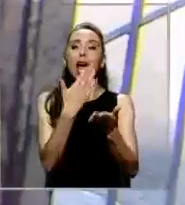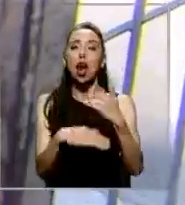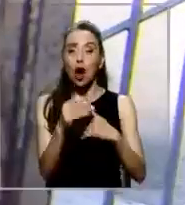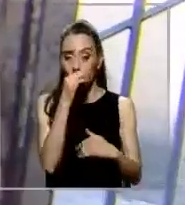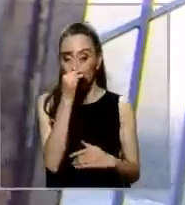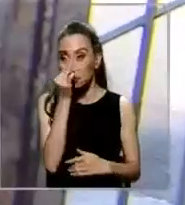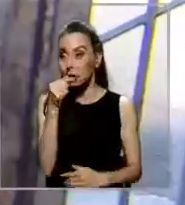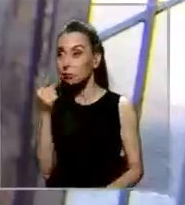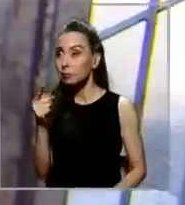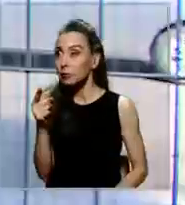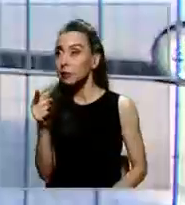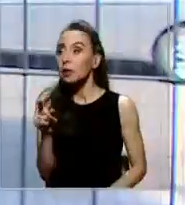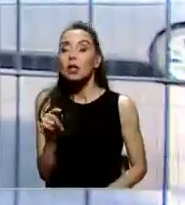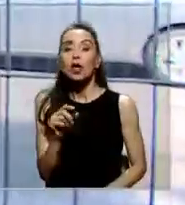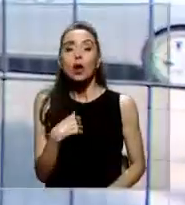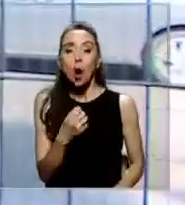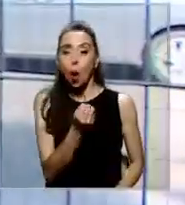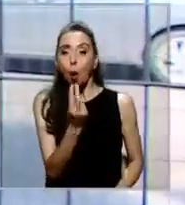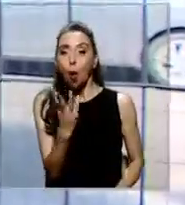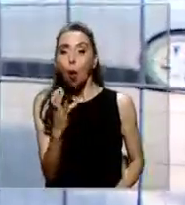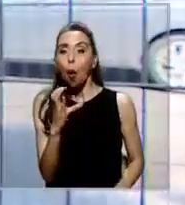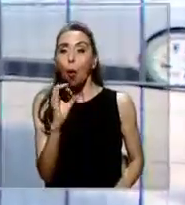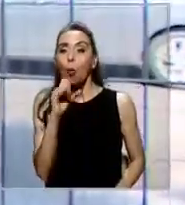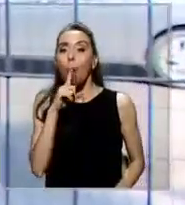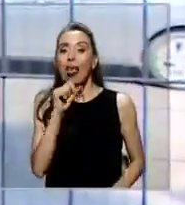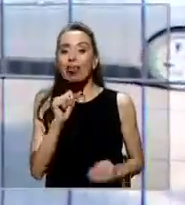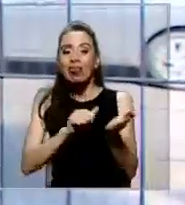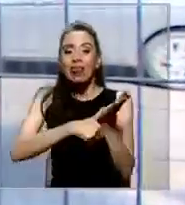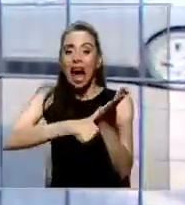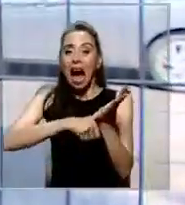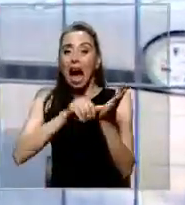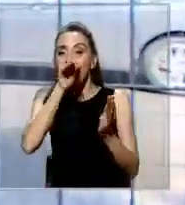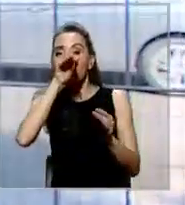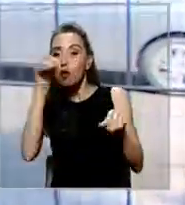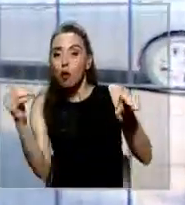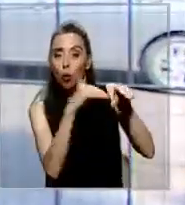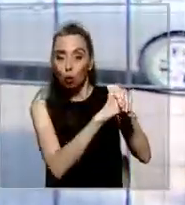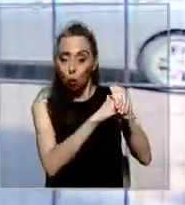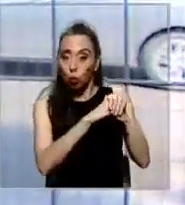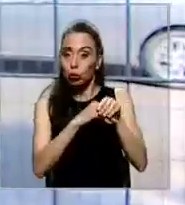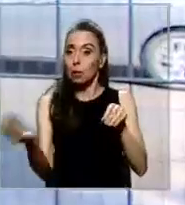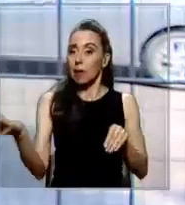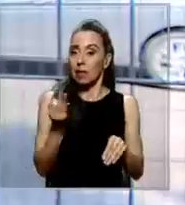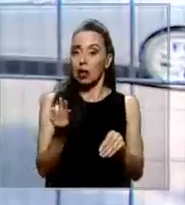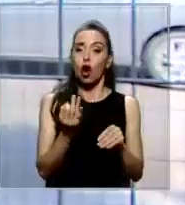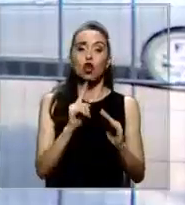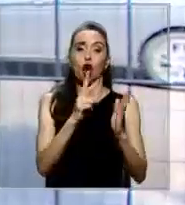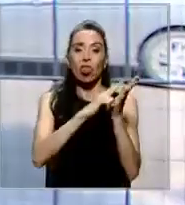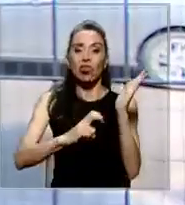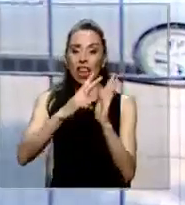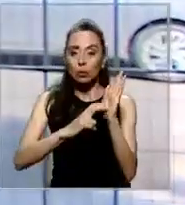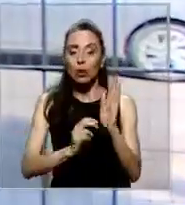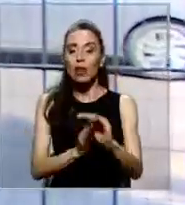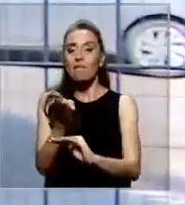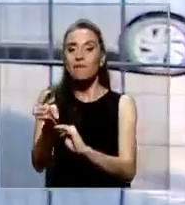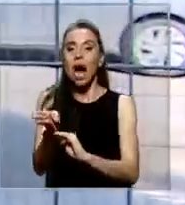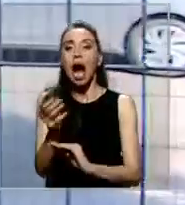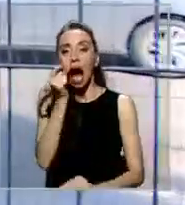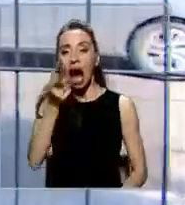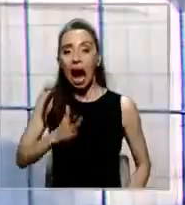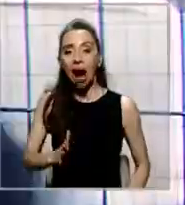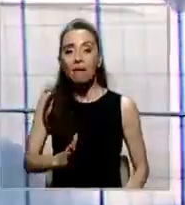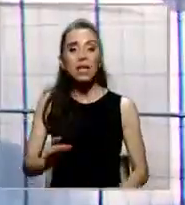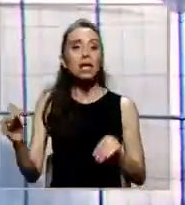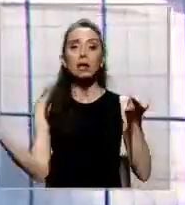que te va a llegar directo a tu cuenta RUT, que no se va a ir descontando y después de abril te va a llegar fijo. Ya no tienes que ir a ninguna caja a